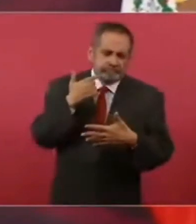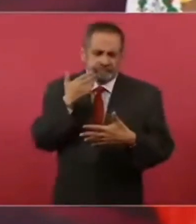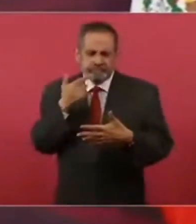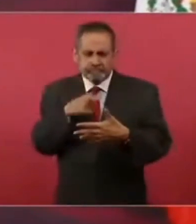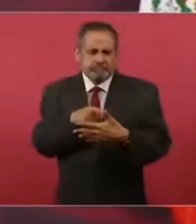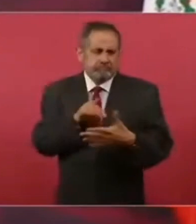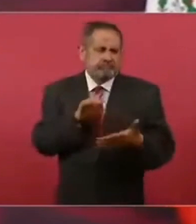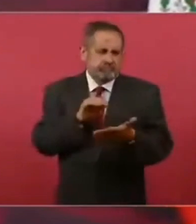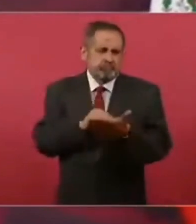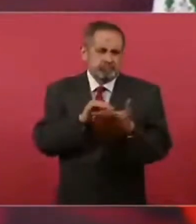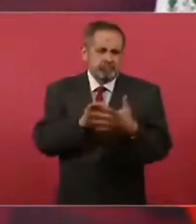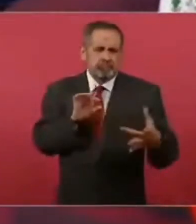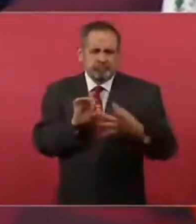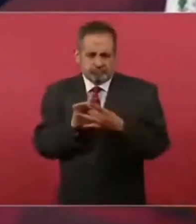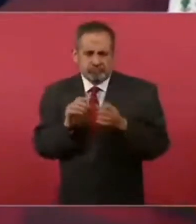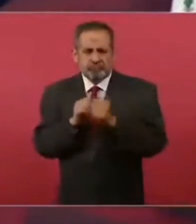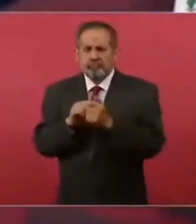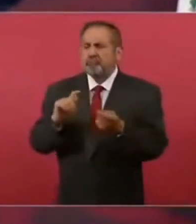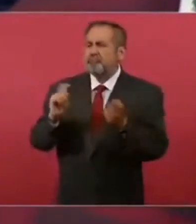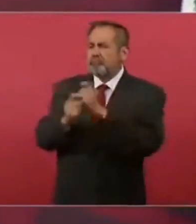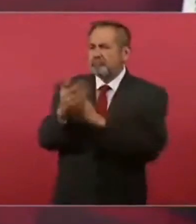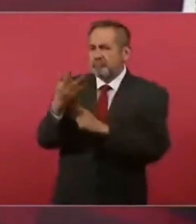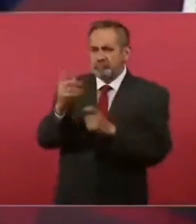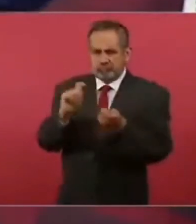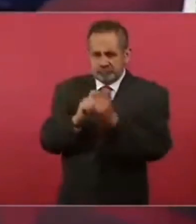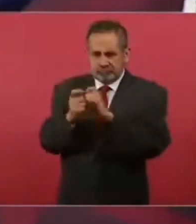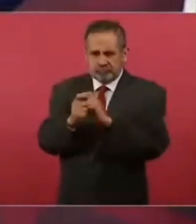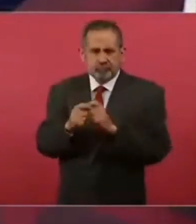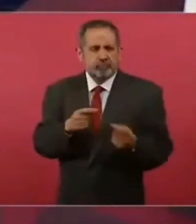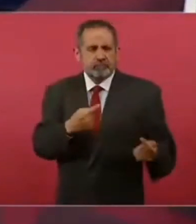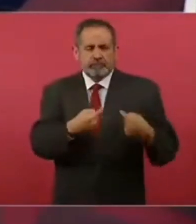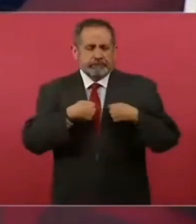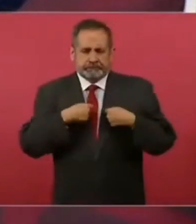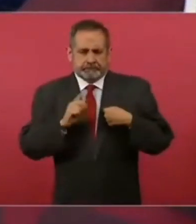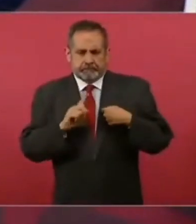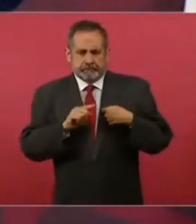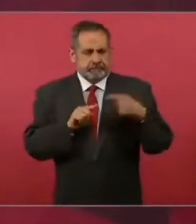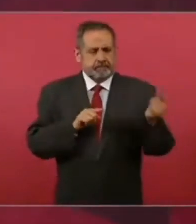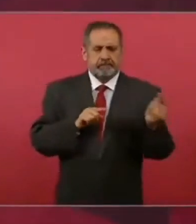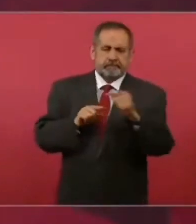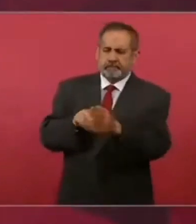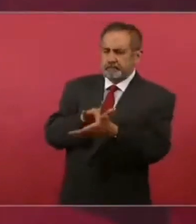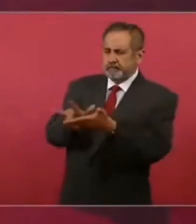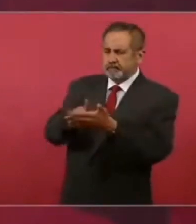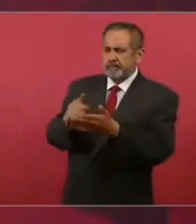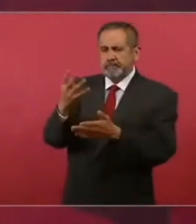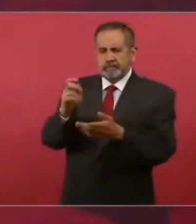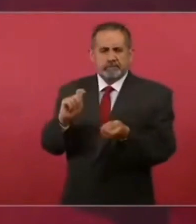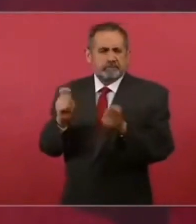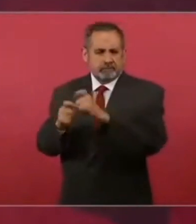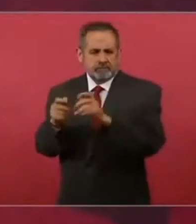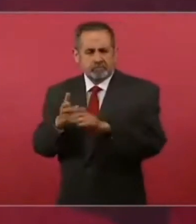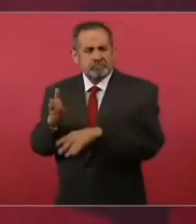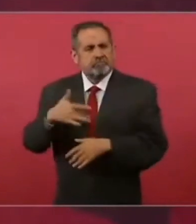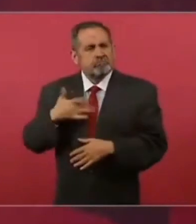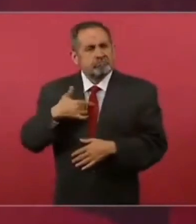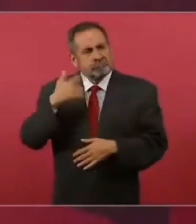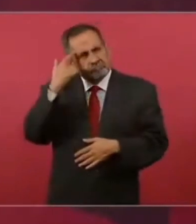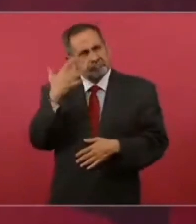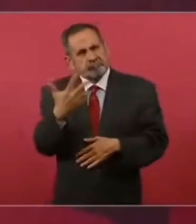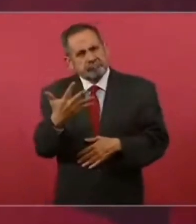simpatiza con nosotros con el movimiento de transformación Esa no es un asunto personal Pues sí vamos a tener